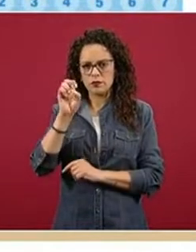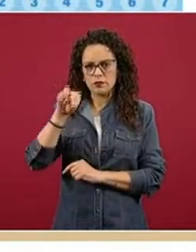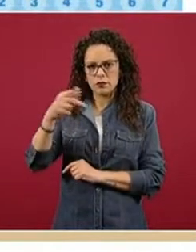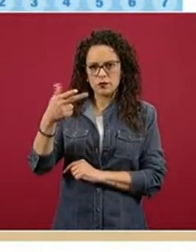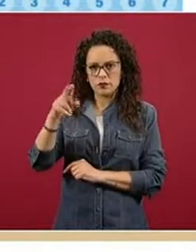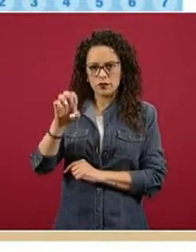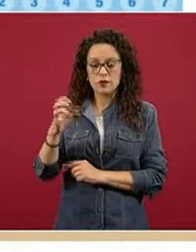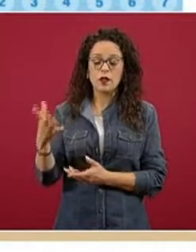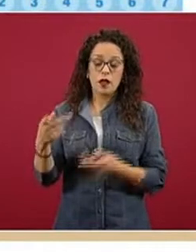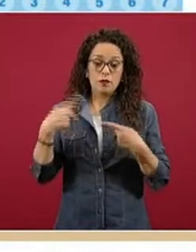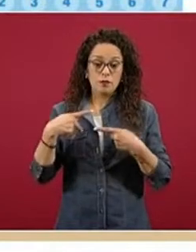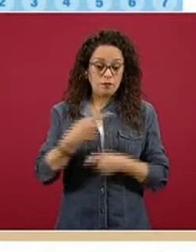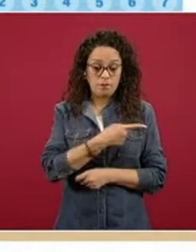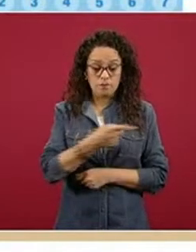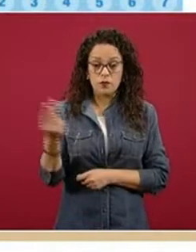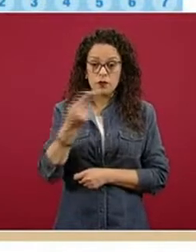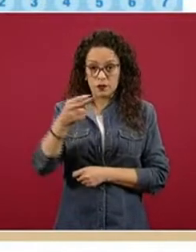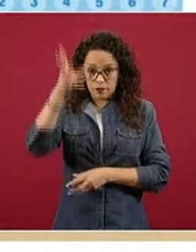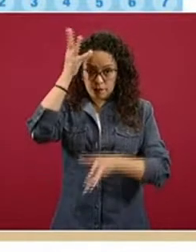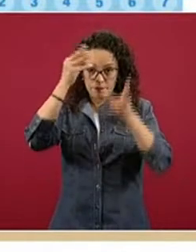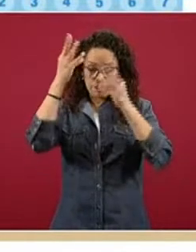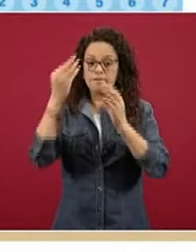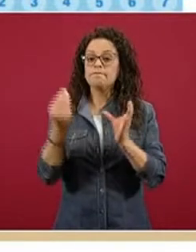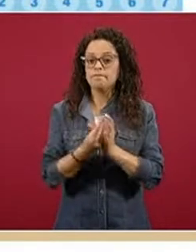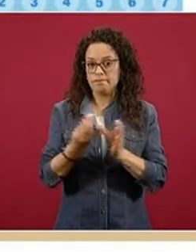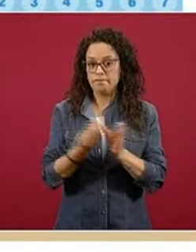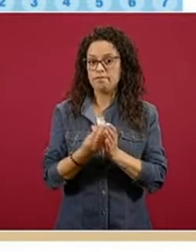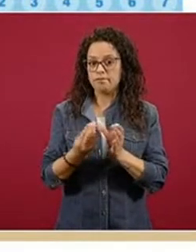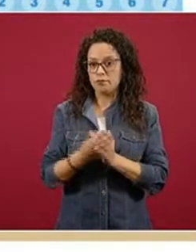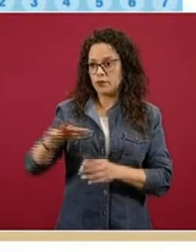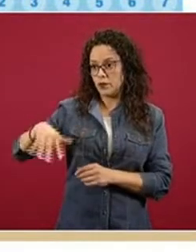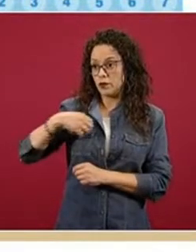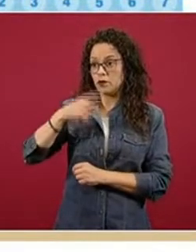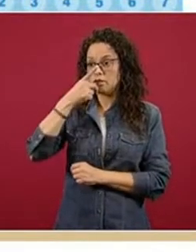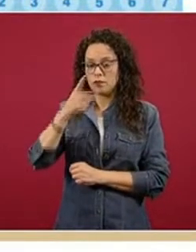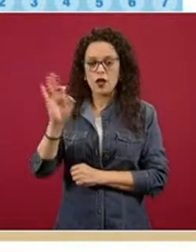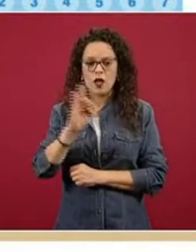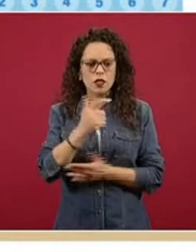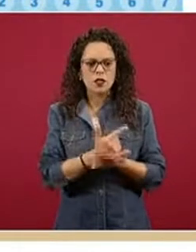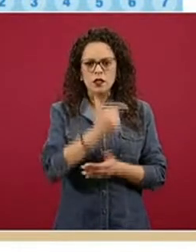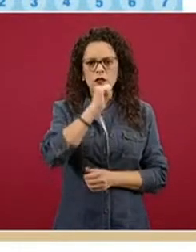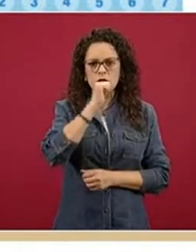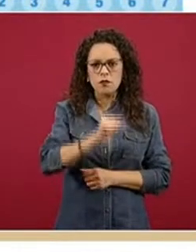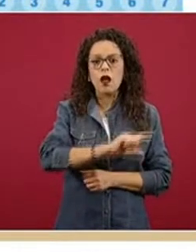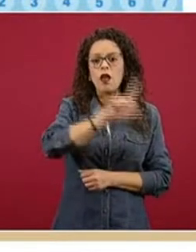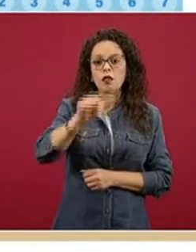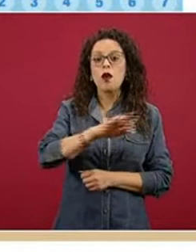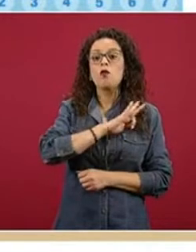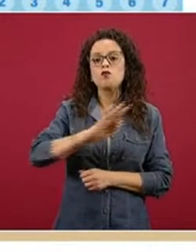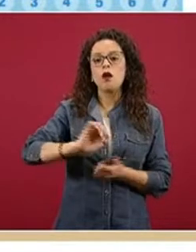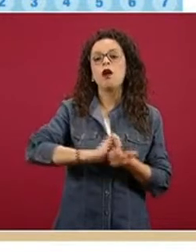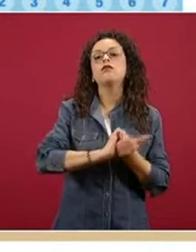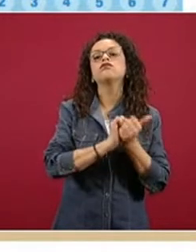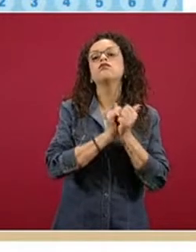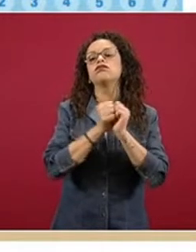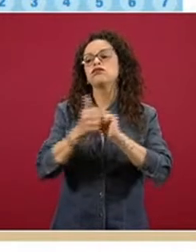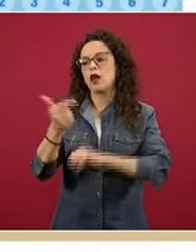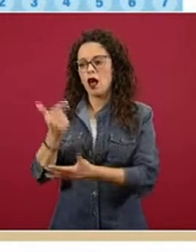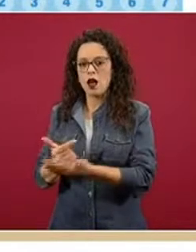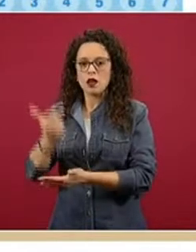del personal, porque como les dije, un caso de dengue no grave puede evolucionar a dengue grave si no es